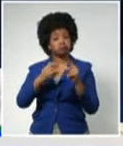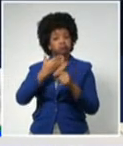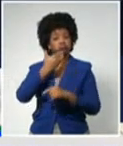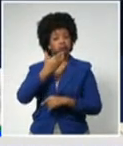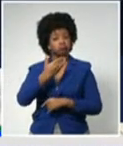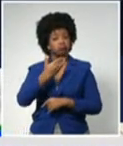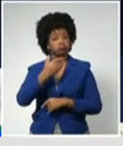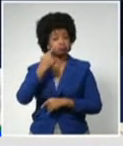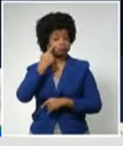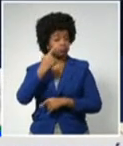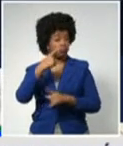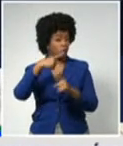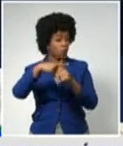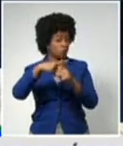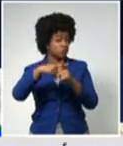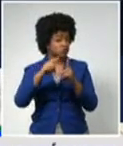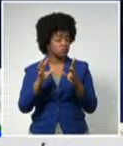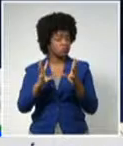balance positivo,